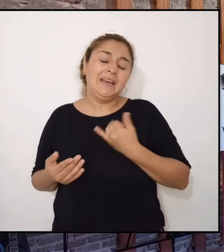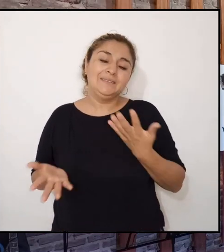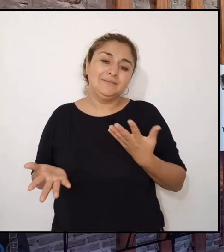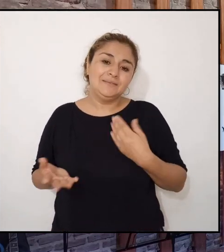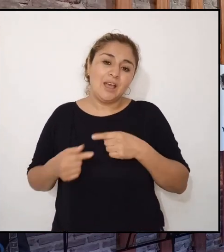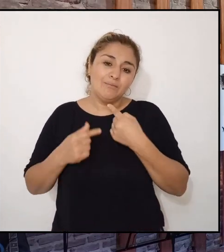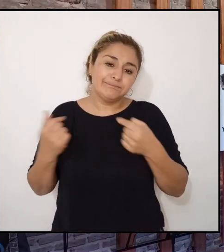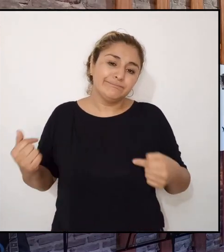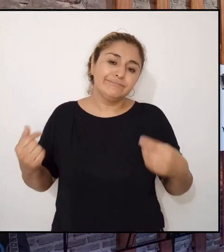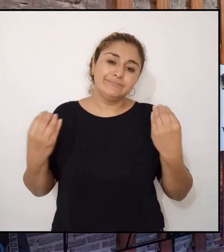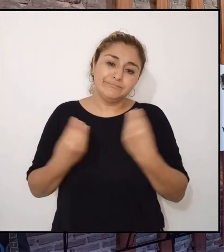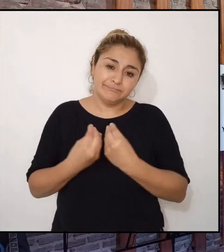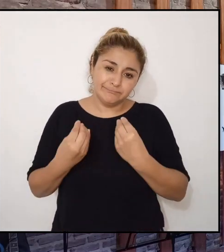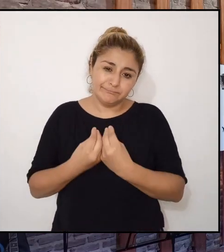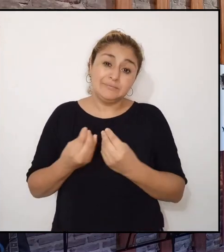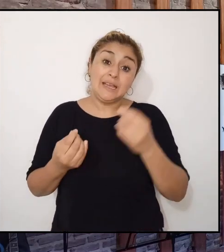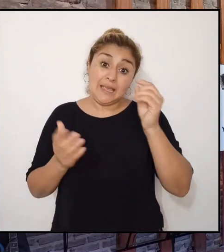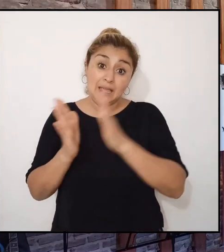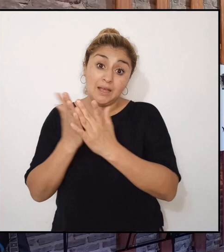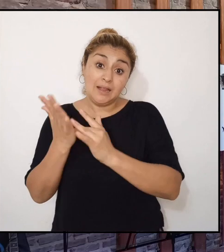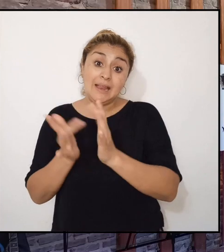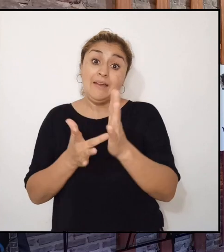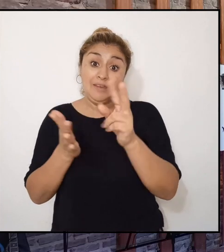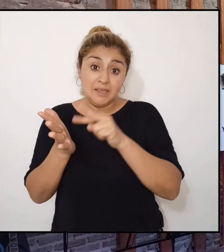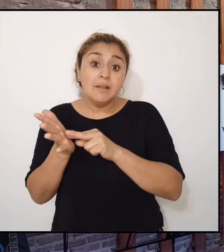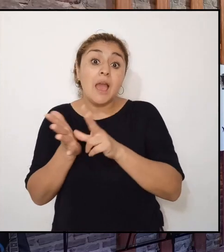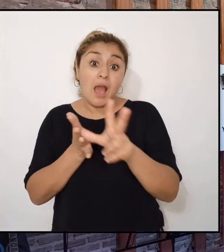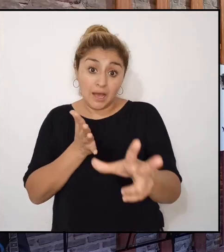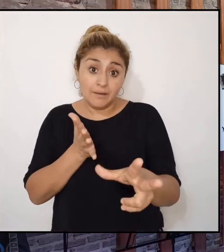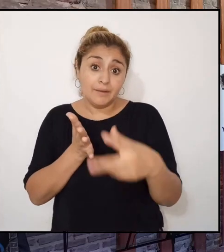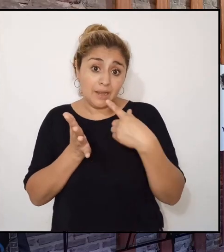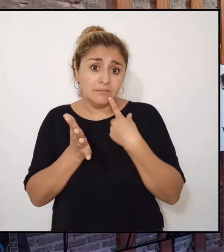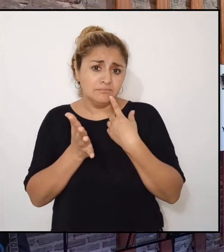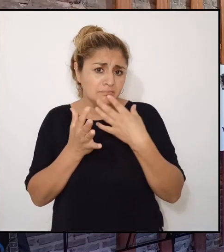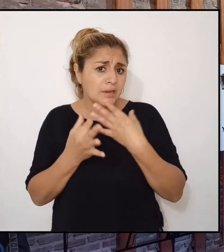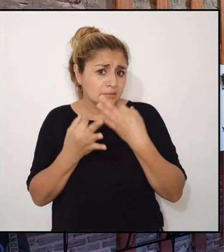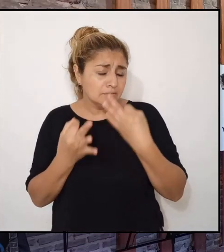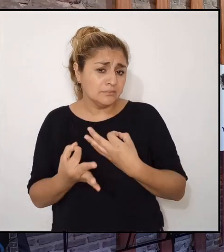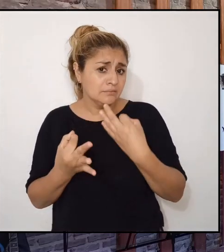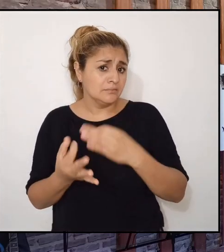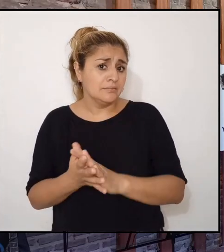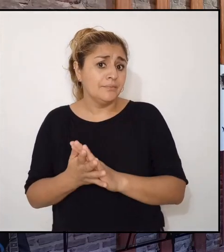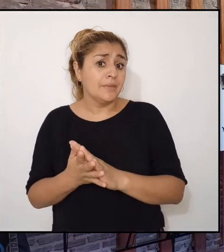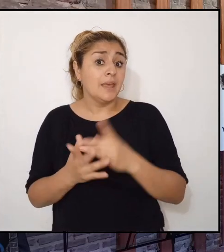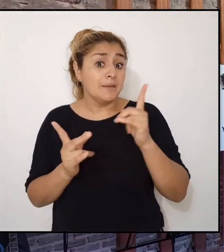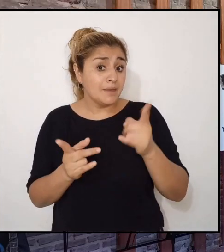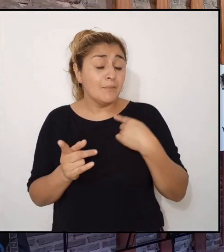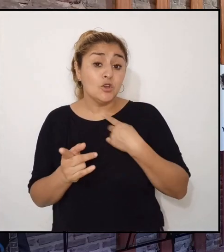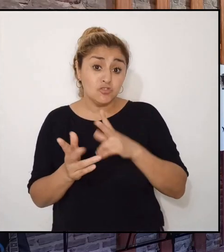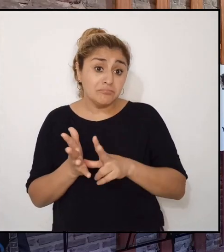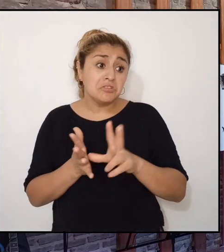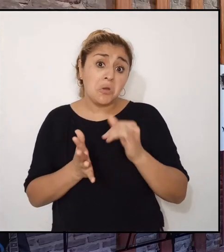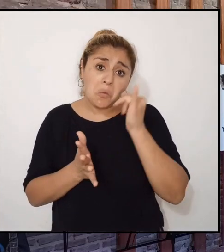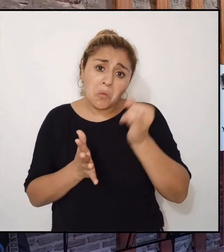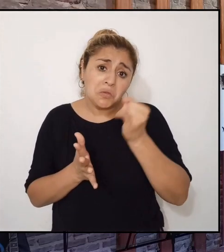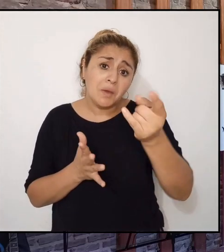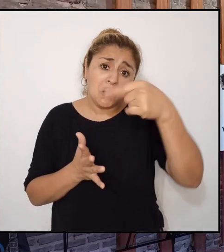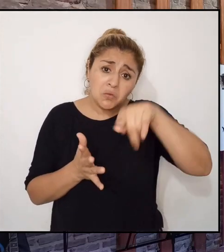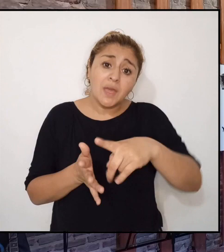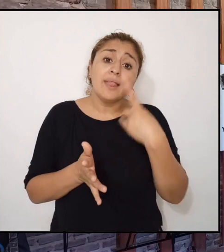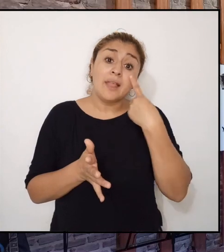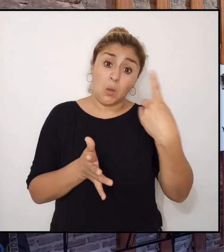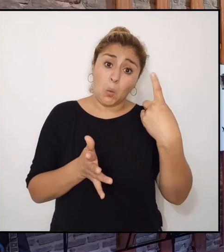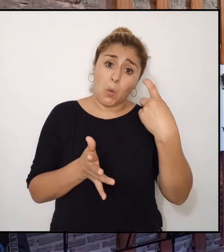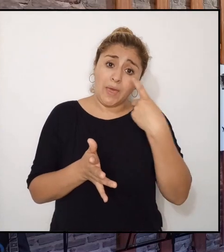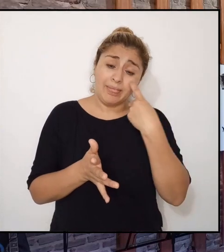para mostrarles que cuán importante es la palabra de Dios, no solo para nuestra vida personal, sino